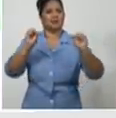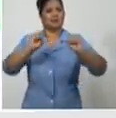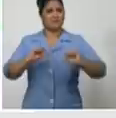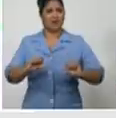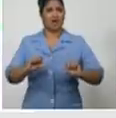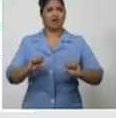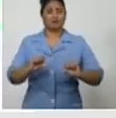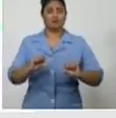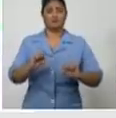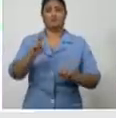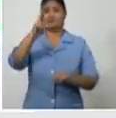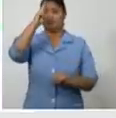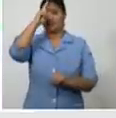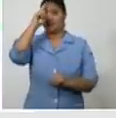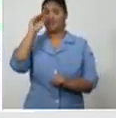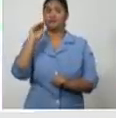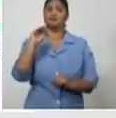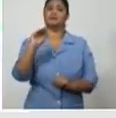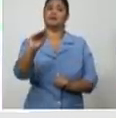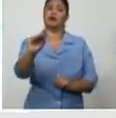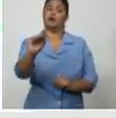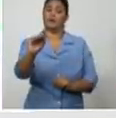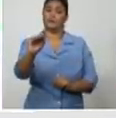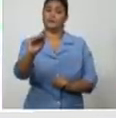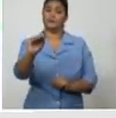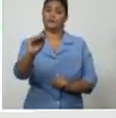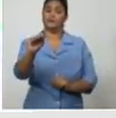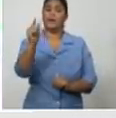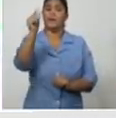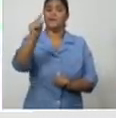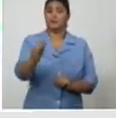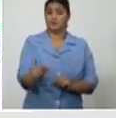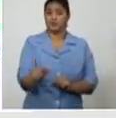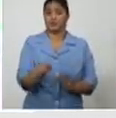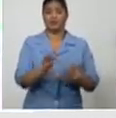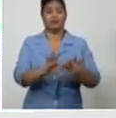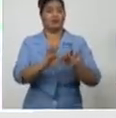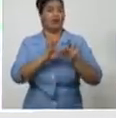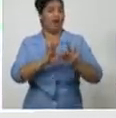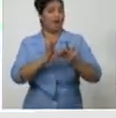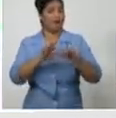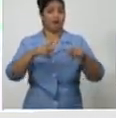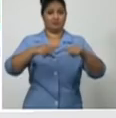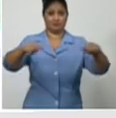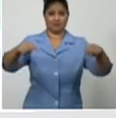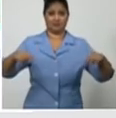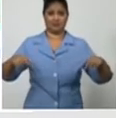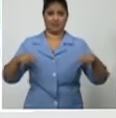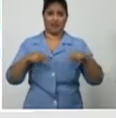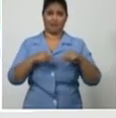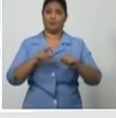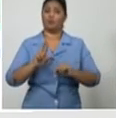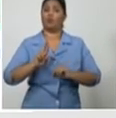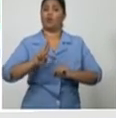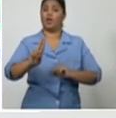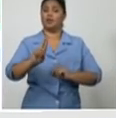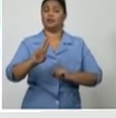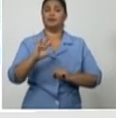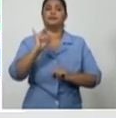ingresado, incluso en sala de terapia intensiva. Permaneció durante 7